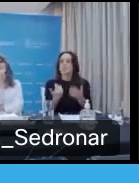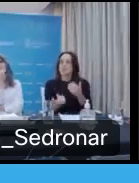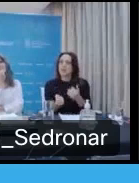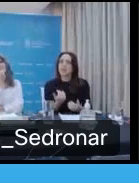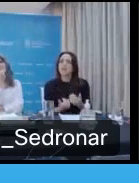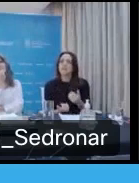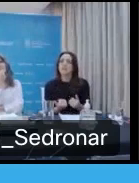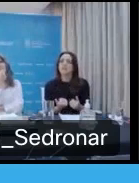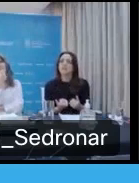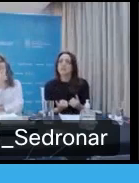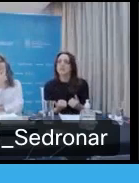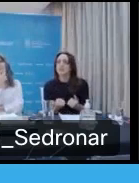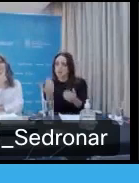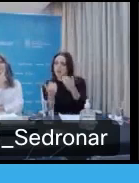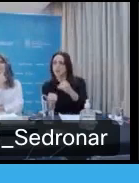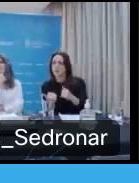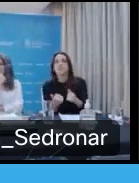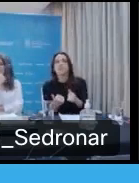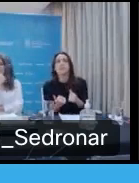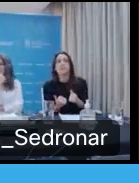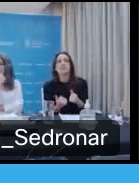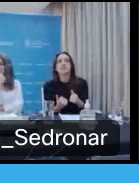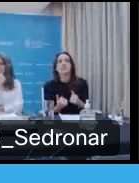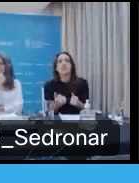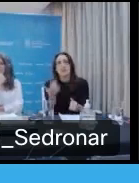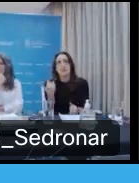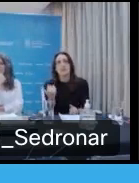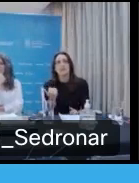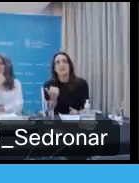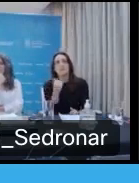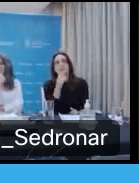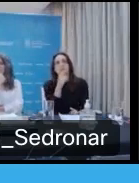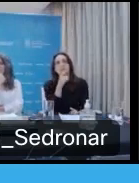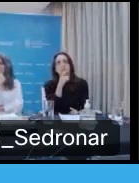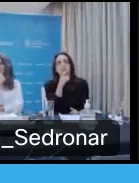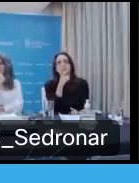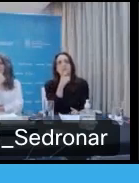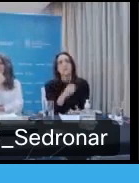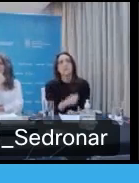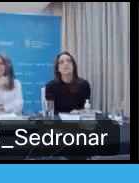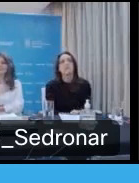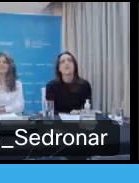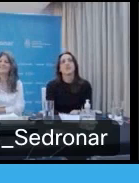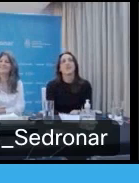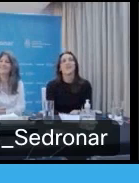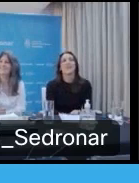creo que en la segunda filmina, ¿no? En la otra filmina nos metemos más en ese... No, en la que viene.